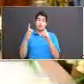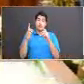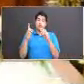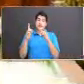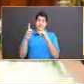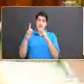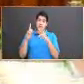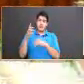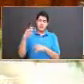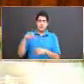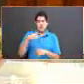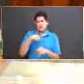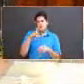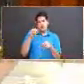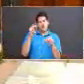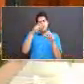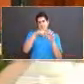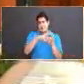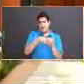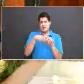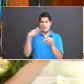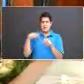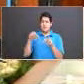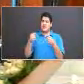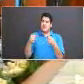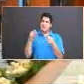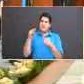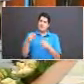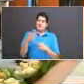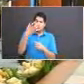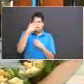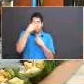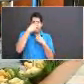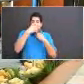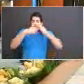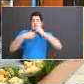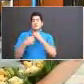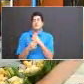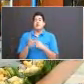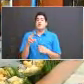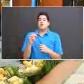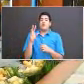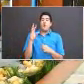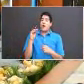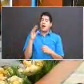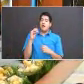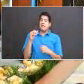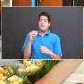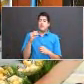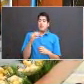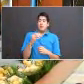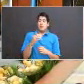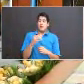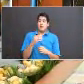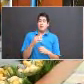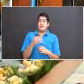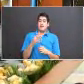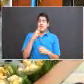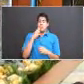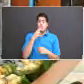participante con ellos para hacerlos pecar. No estoy hablando de los hermanos de miel. Estoy